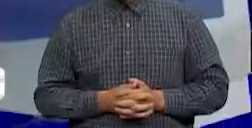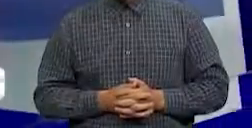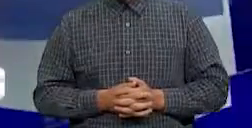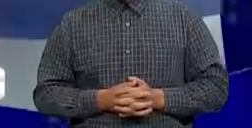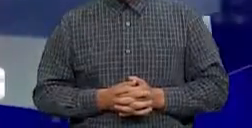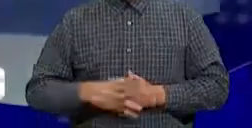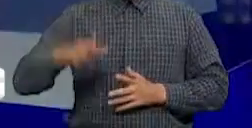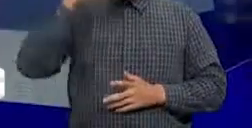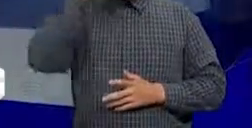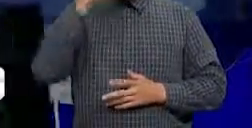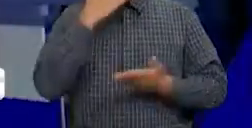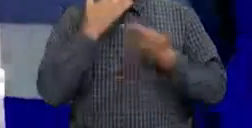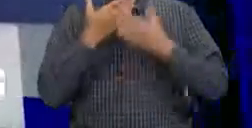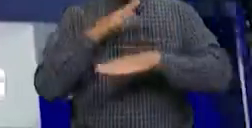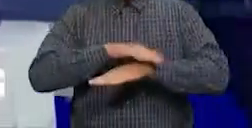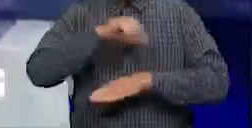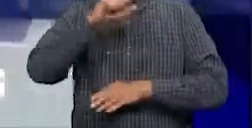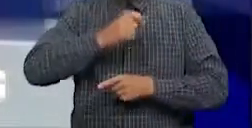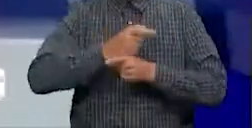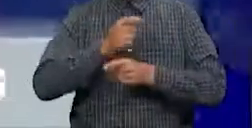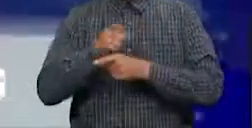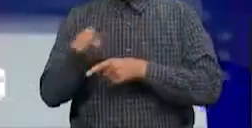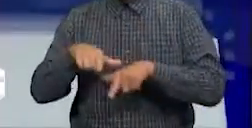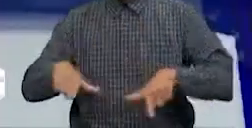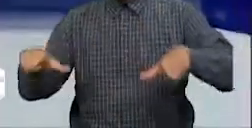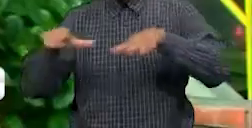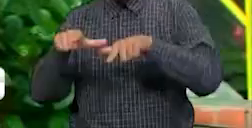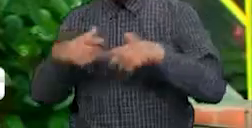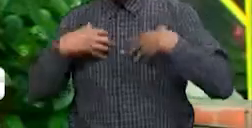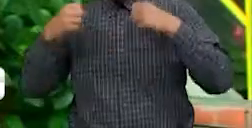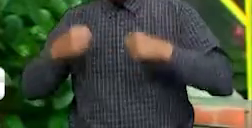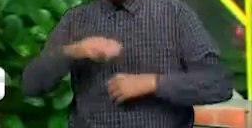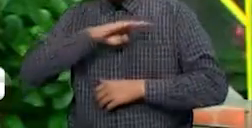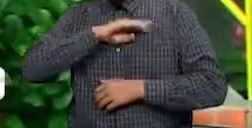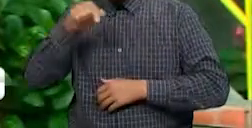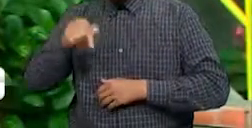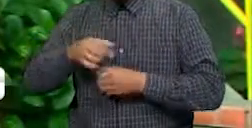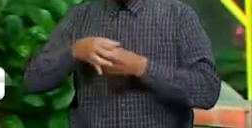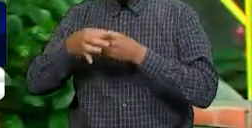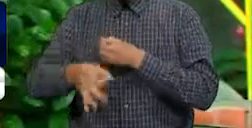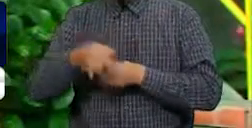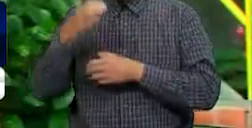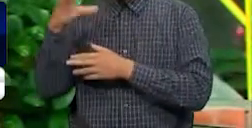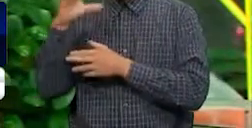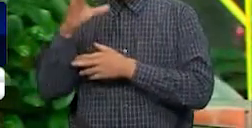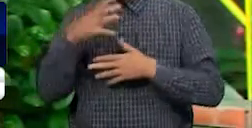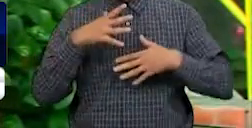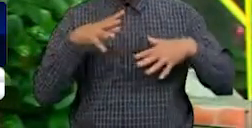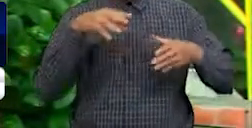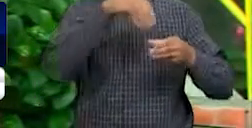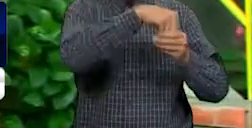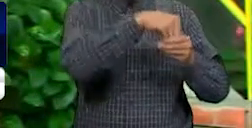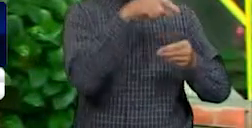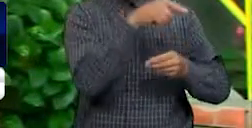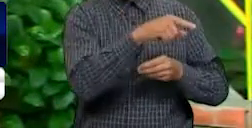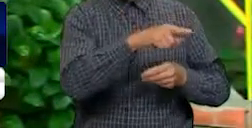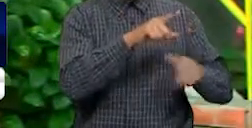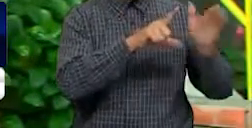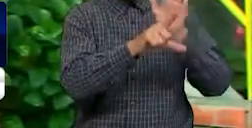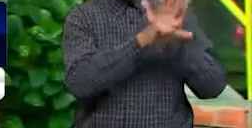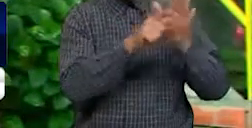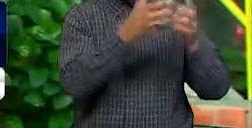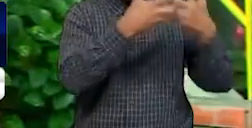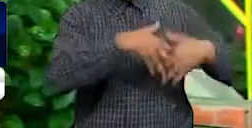Hola, muy buenas tardes. Pues así es, este lote que es parte de la alcaldía municipal de Cúcuta está siendo ocupado ilegalmente por un privado quien además